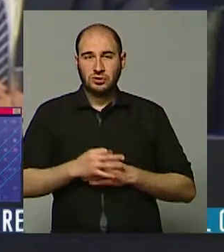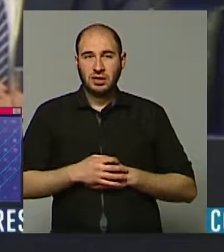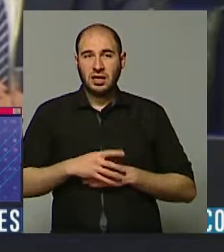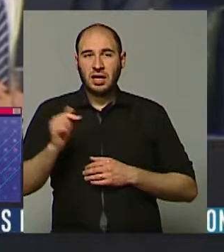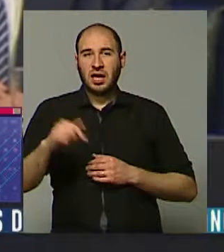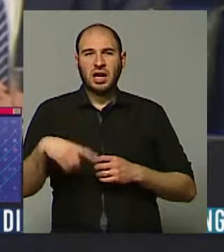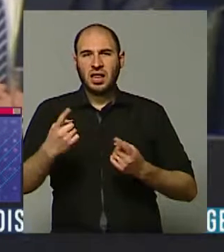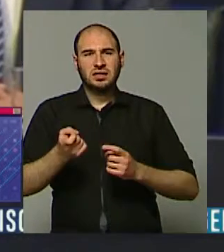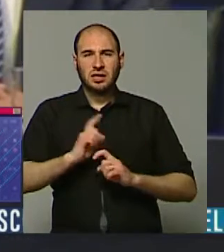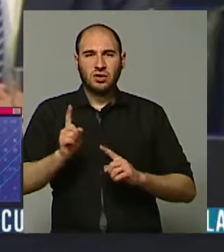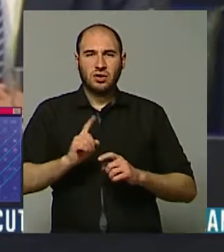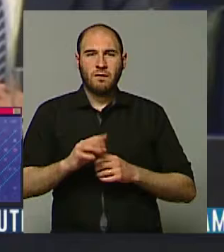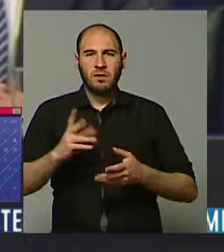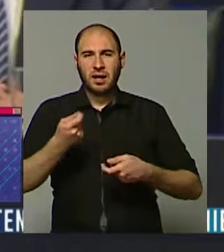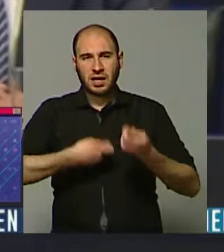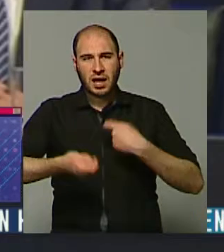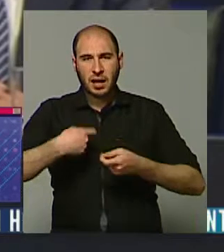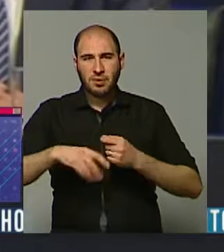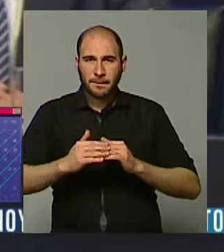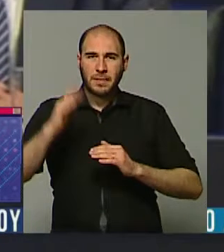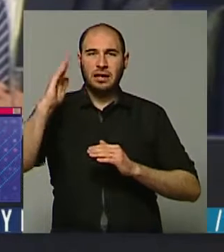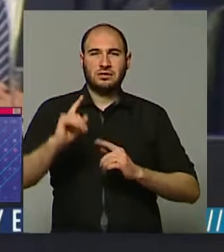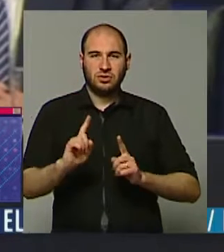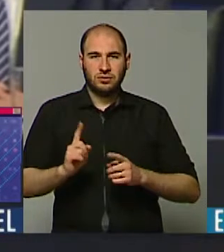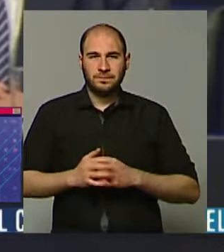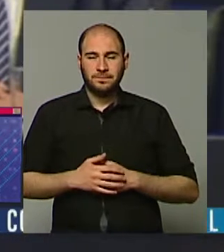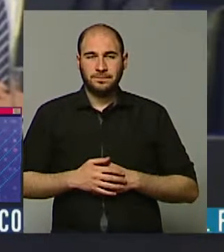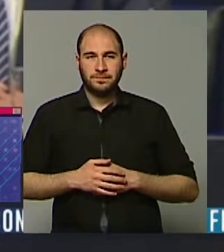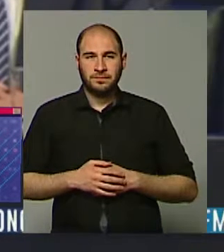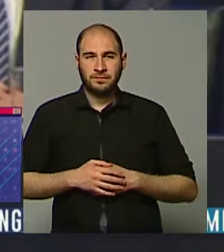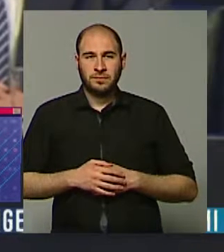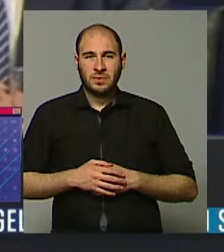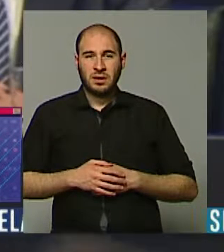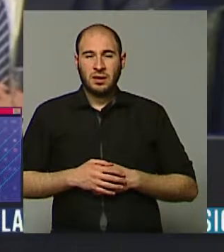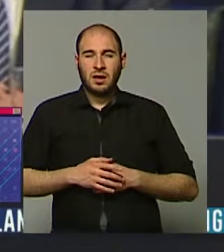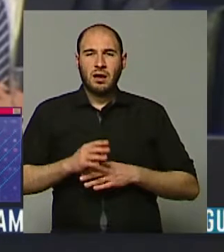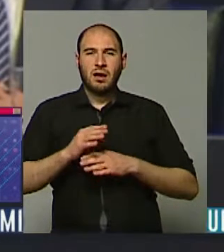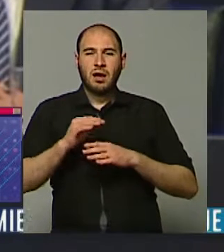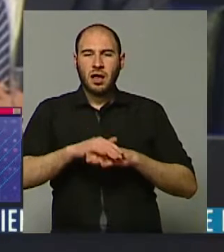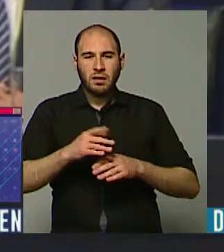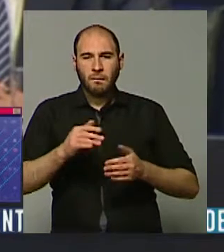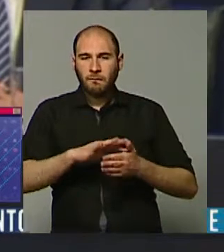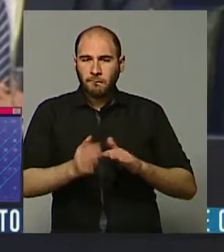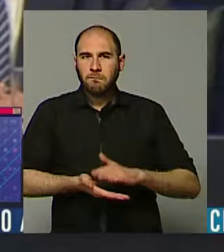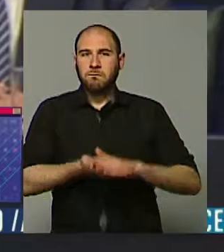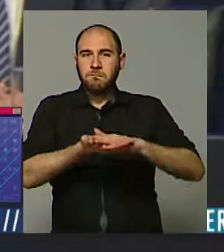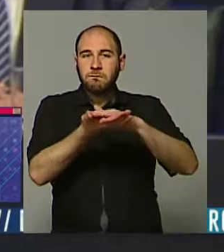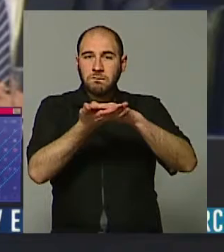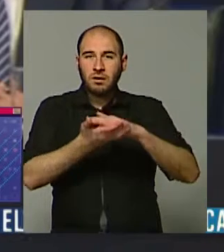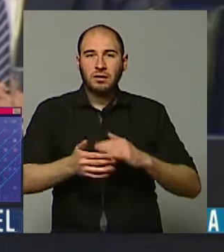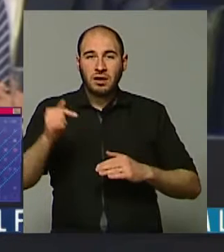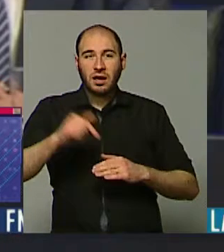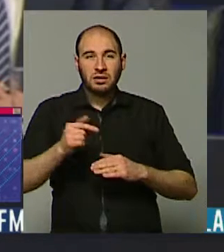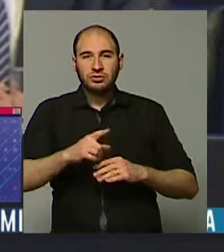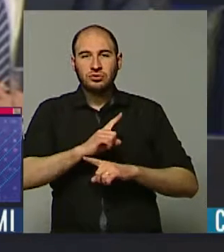hace falta un tipo de cambio más alto. Por consiguiente, cualquier presión alcista sobre la divisa no va